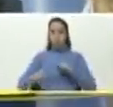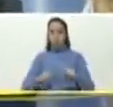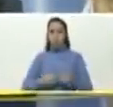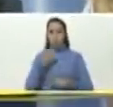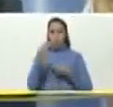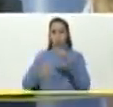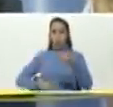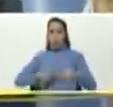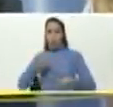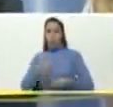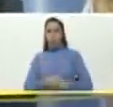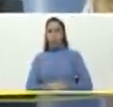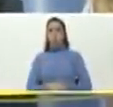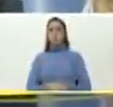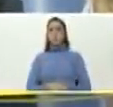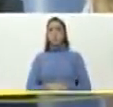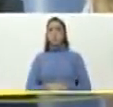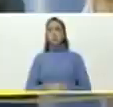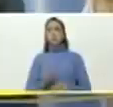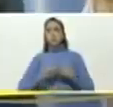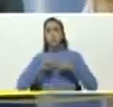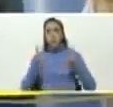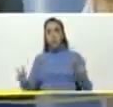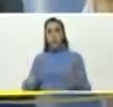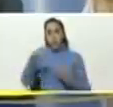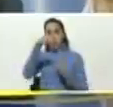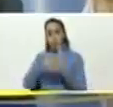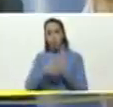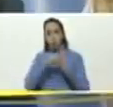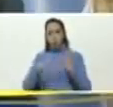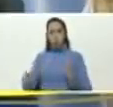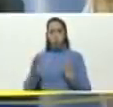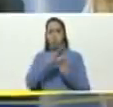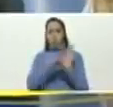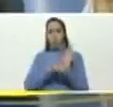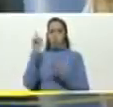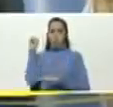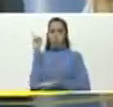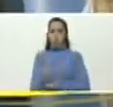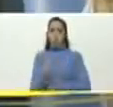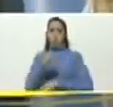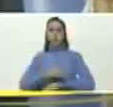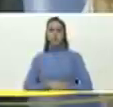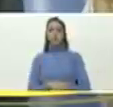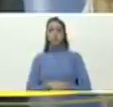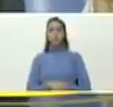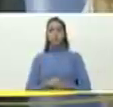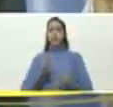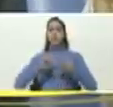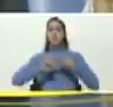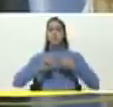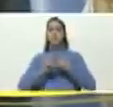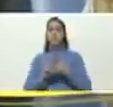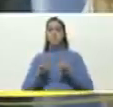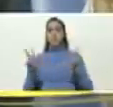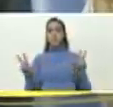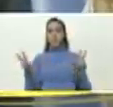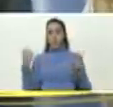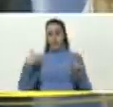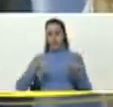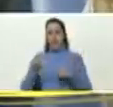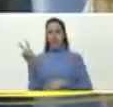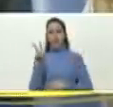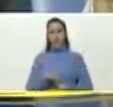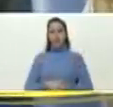construyéndose. Hay una paz sustentada en derechos constitucionales. Hay una paz con